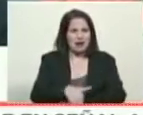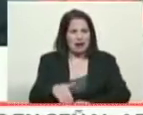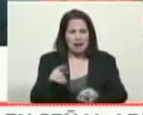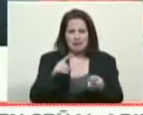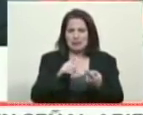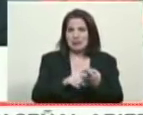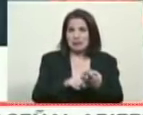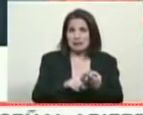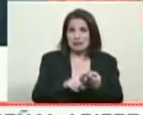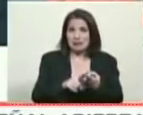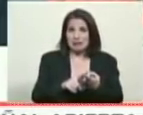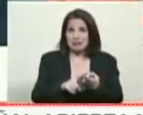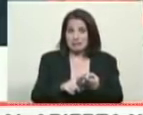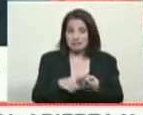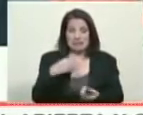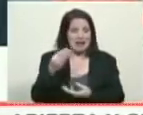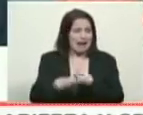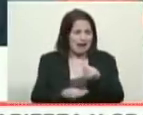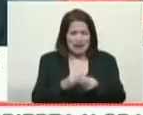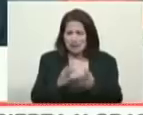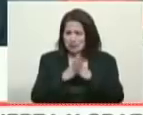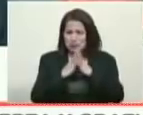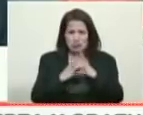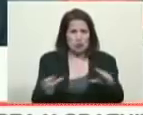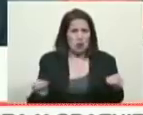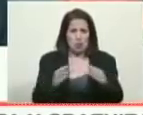ellos se han atrevido a todo